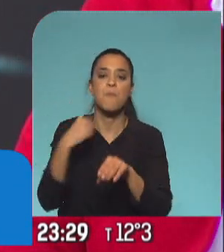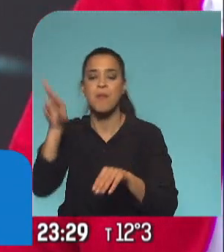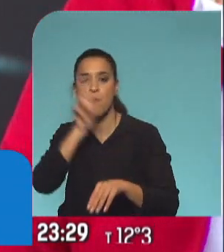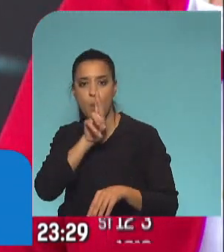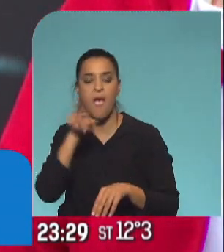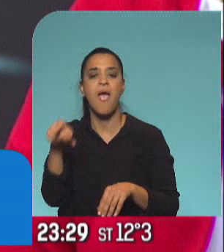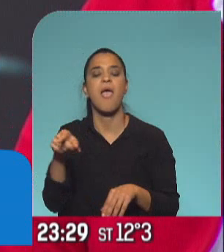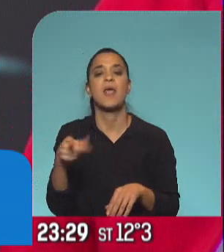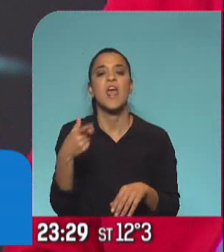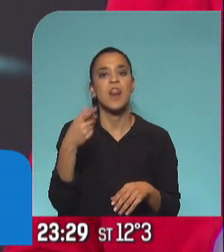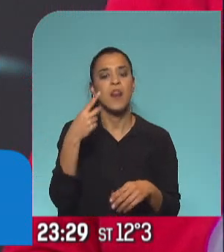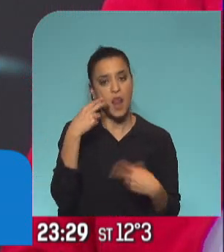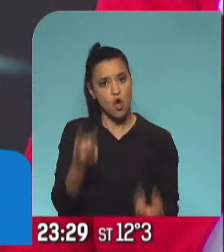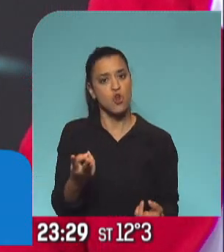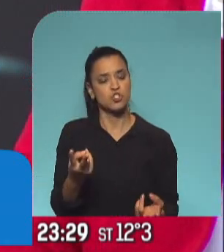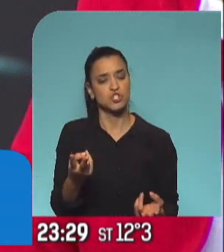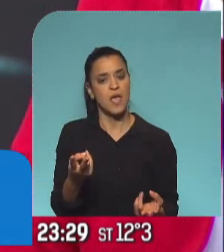mujer, reconocer